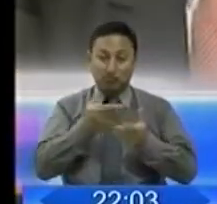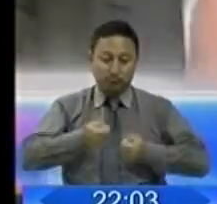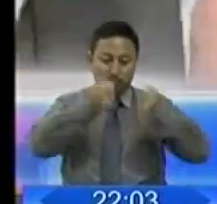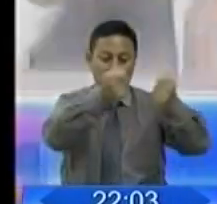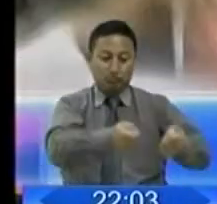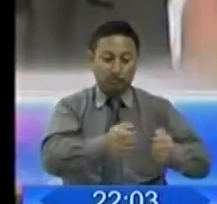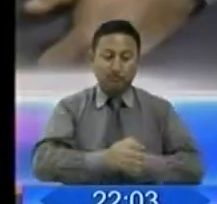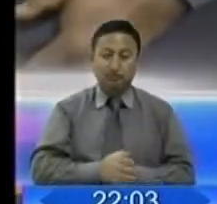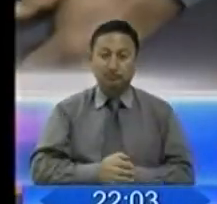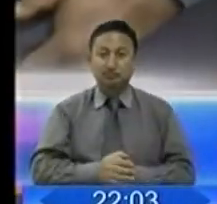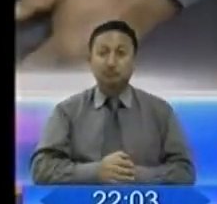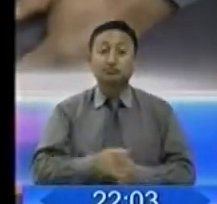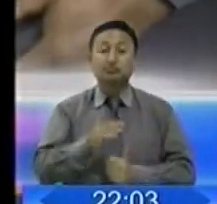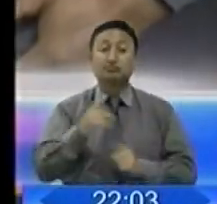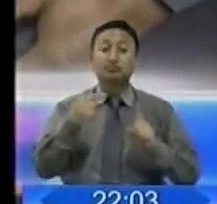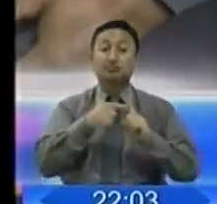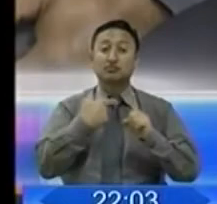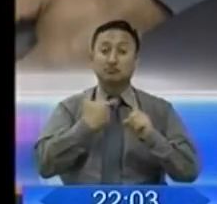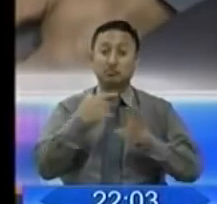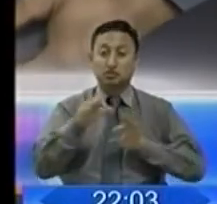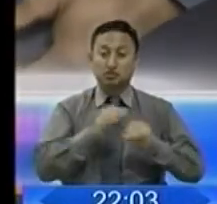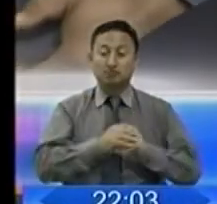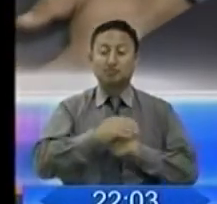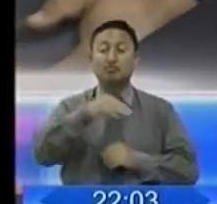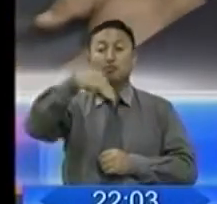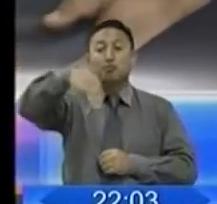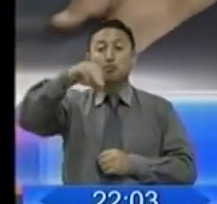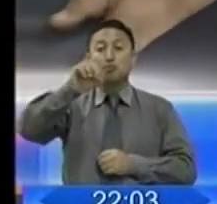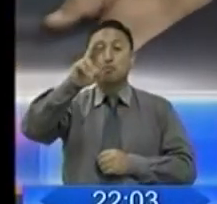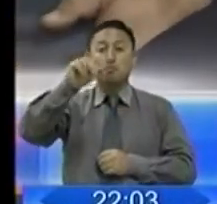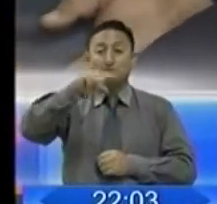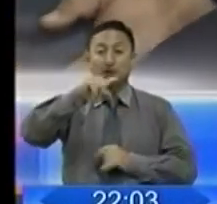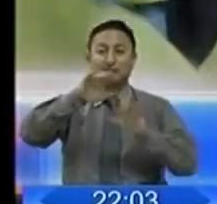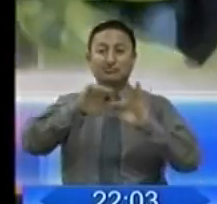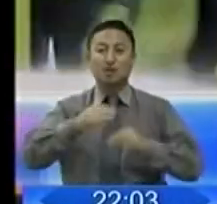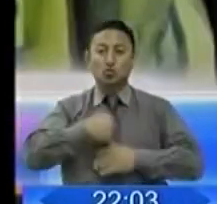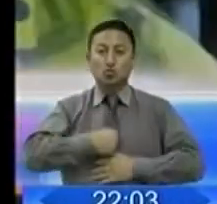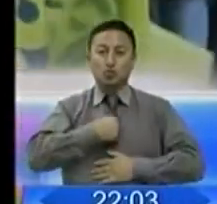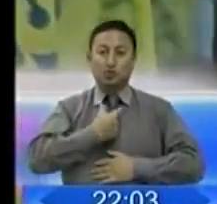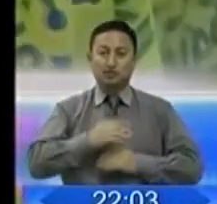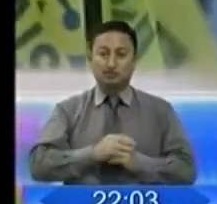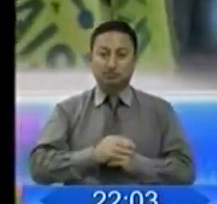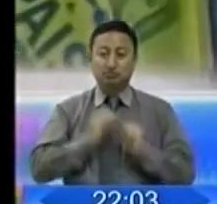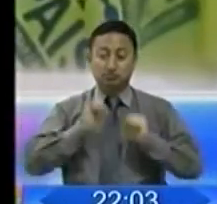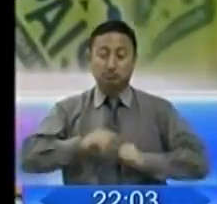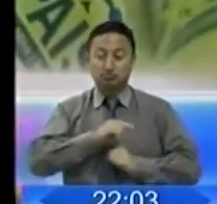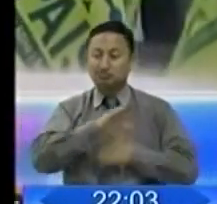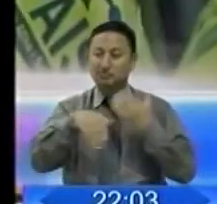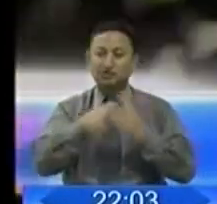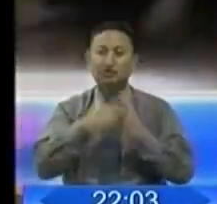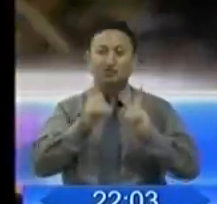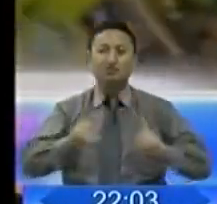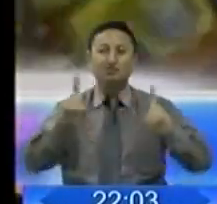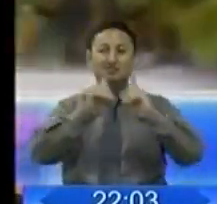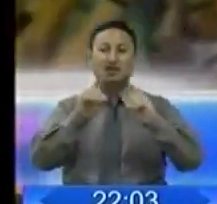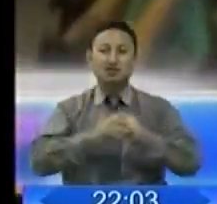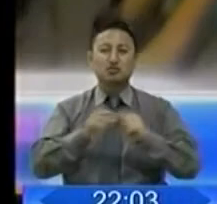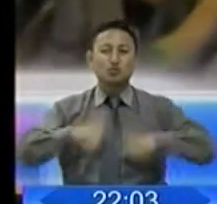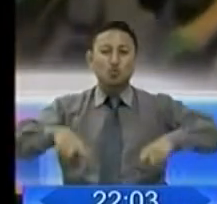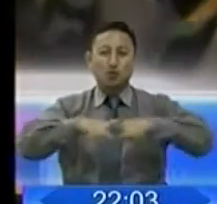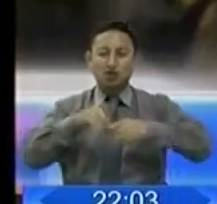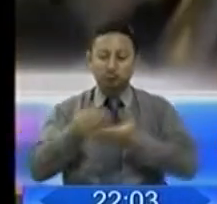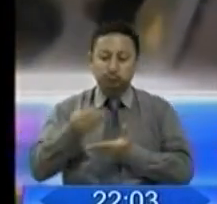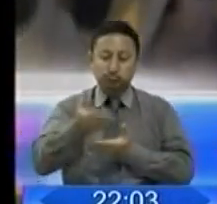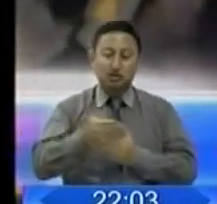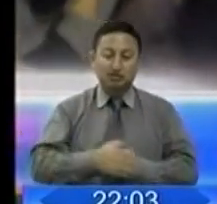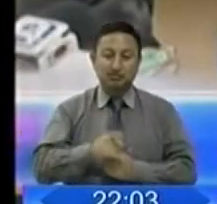vez le indicó que Galo Mora, secretario ejecutivo de Alianza País, le proporcionaría los datos de logística, tarimas, sonido